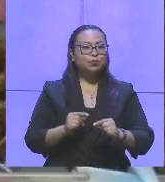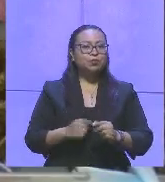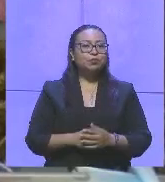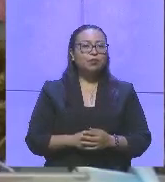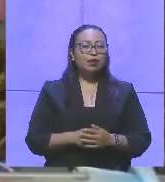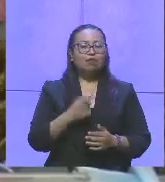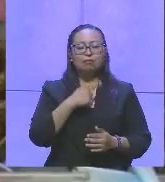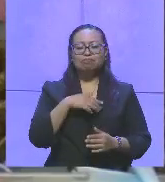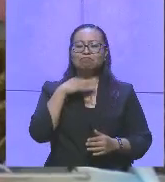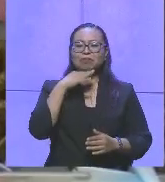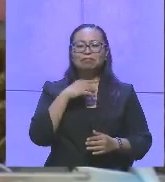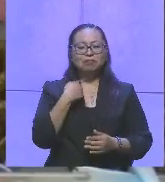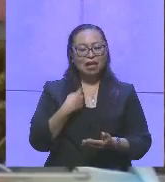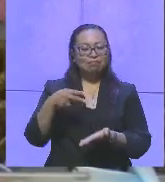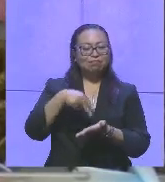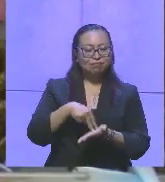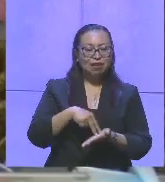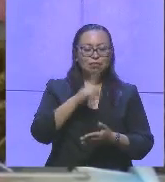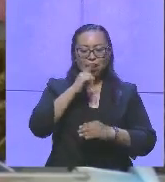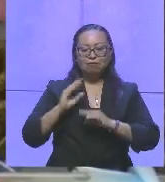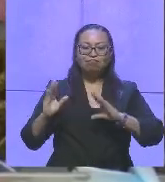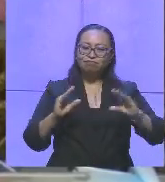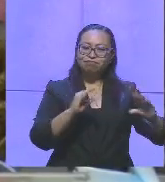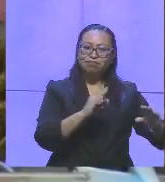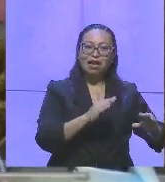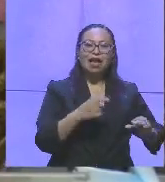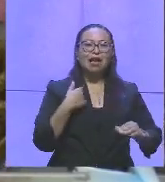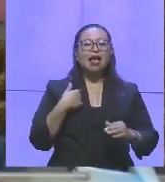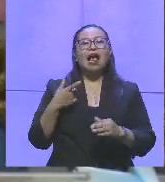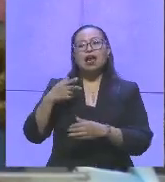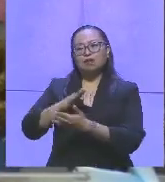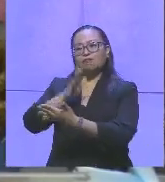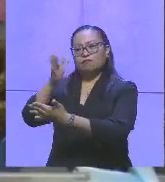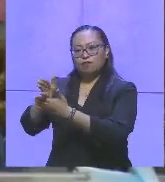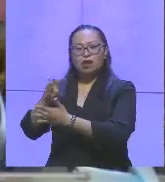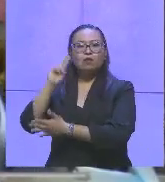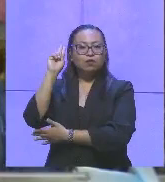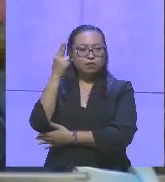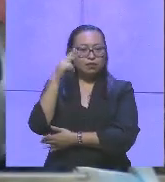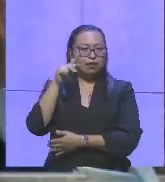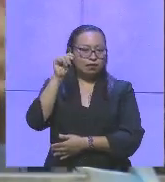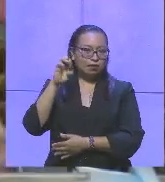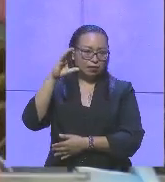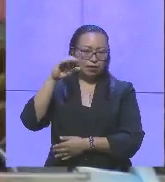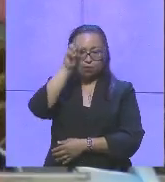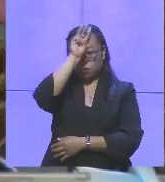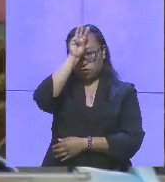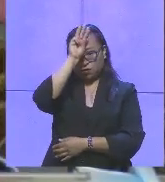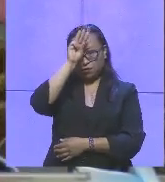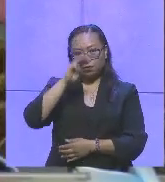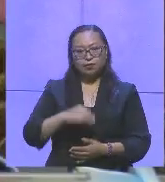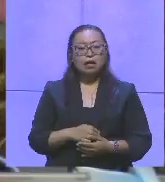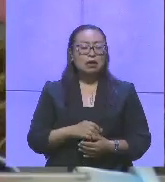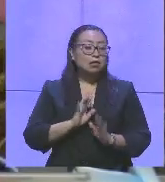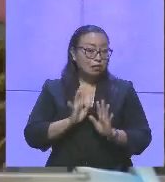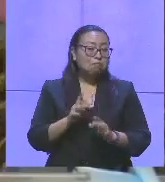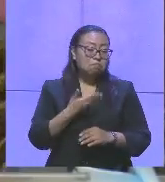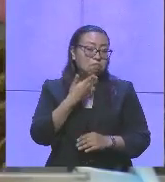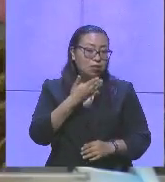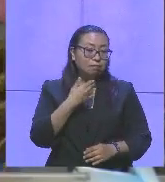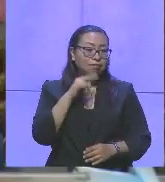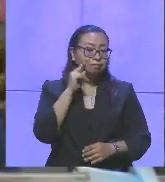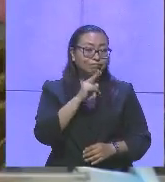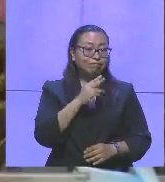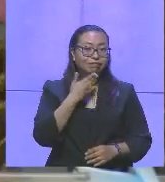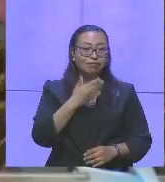altura de miras fue transitando al ámbito académico, al Tecnológico de Monterrey, y pues la verdad es que lo ha hecho muy bien.